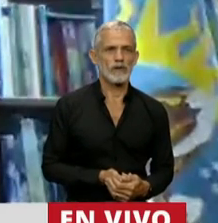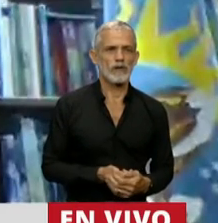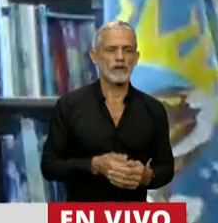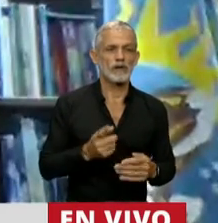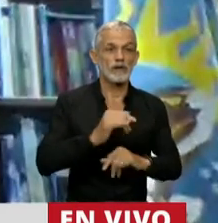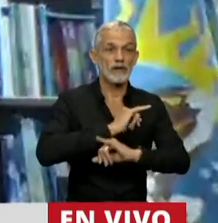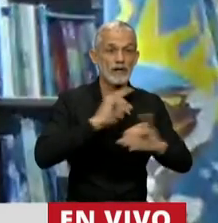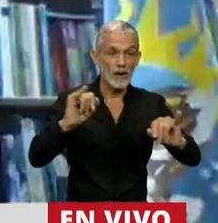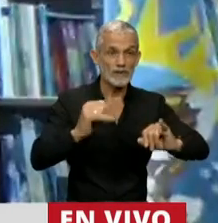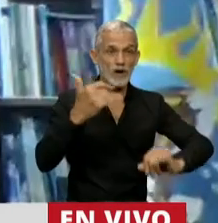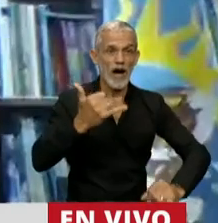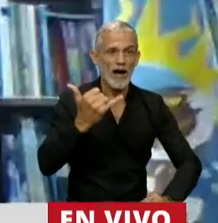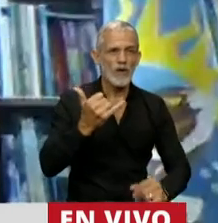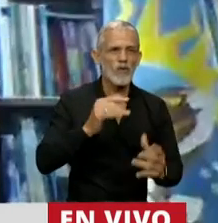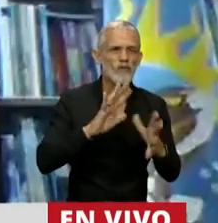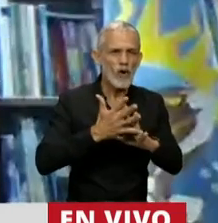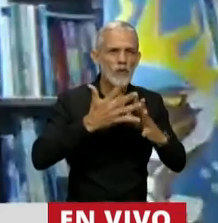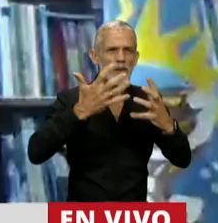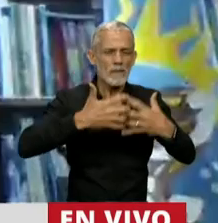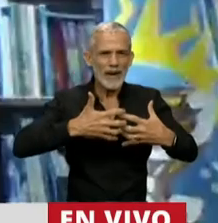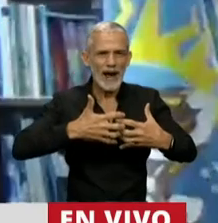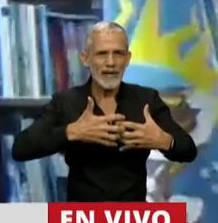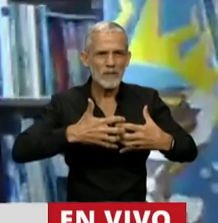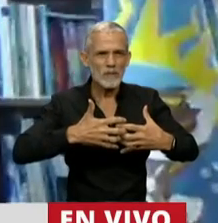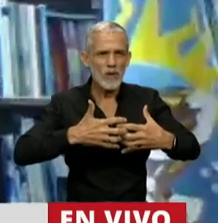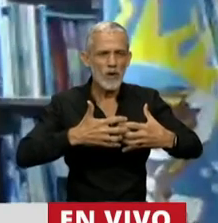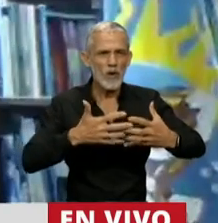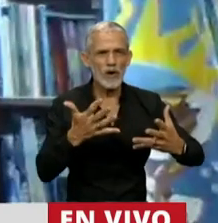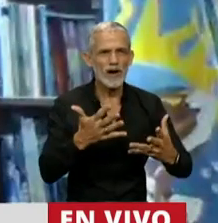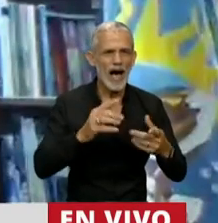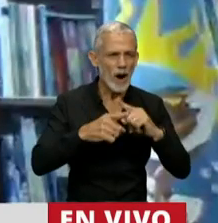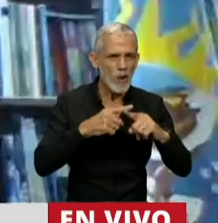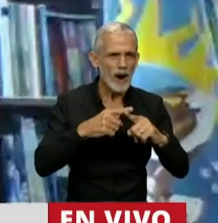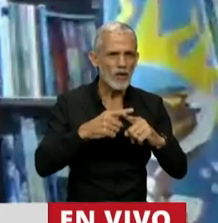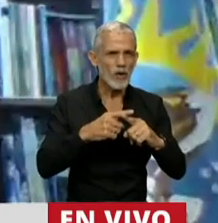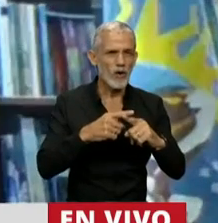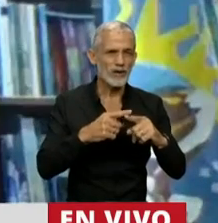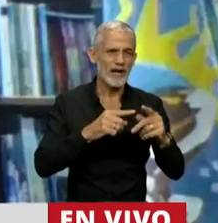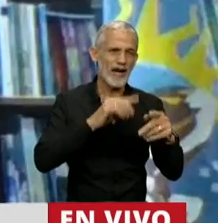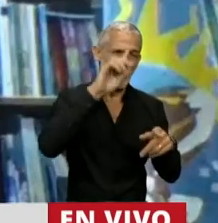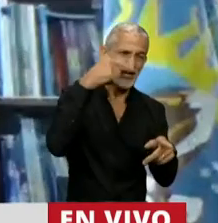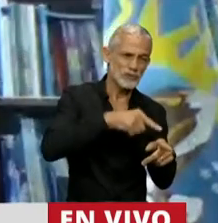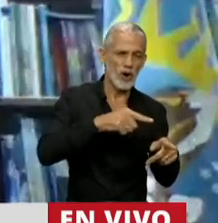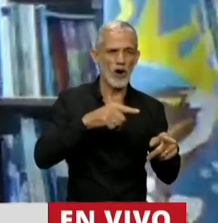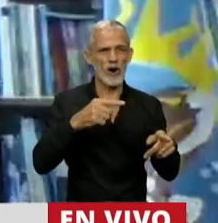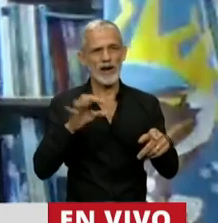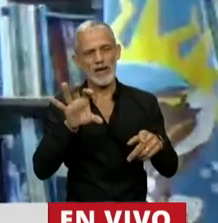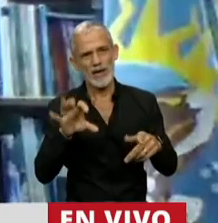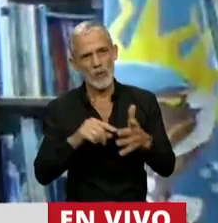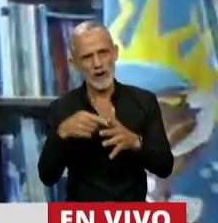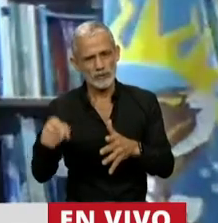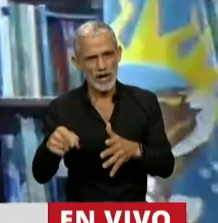Adelanto que hay un mecanismo de acuerdo entre las partes, una intervención del